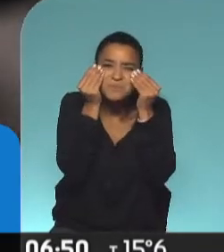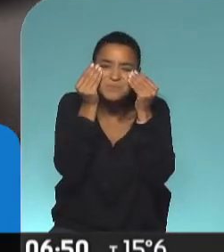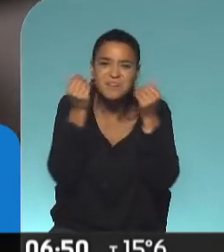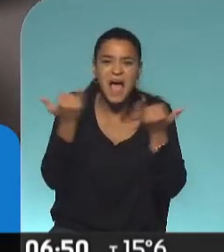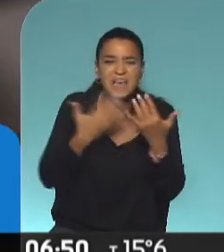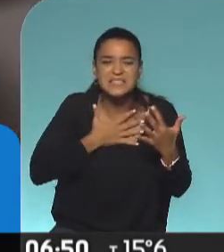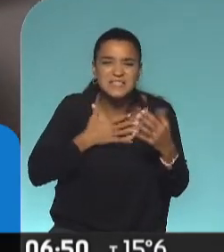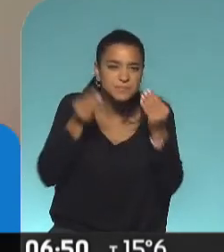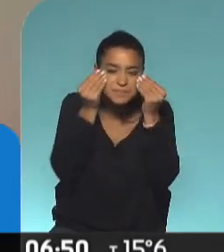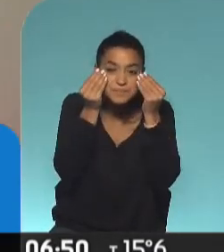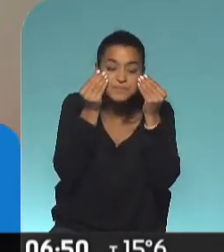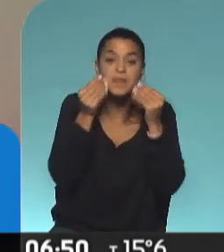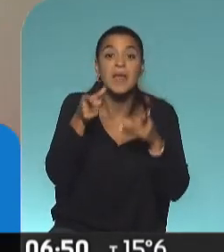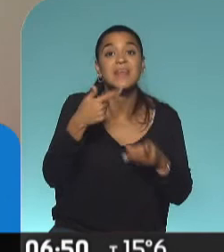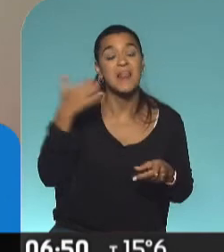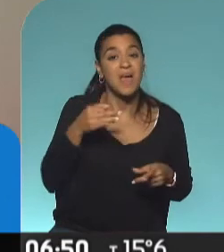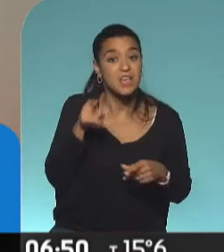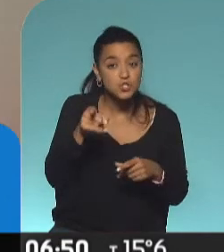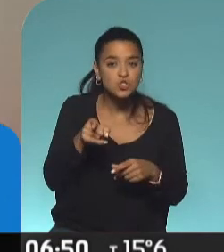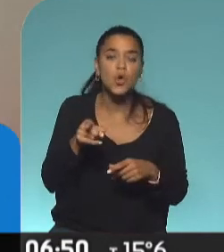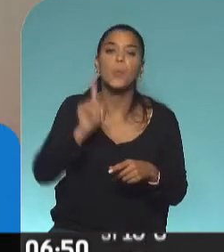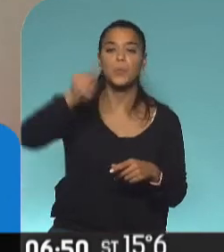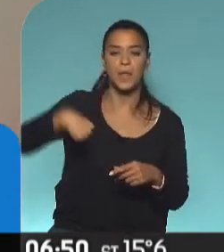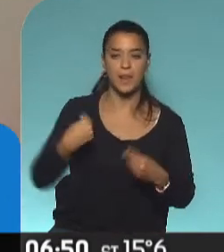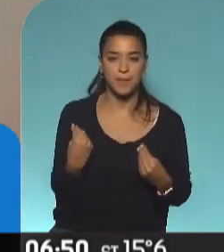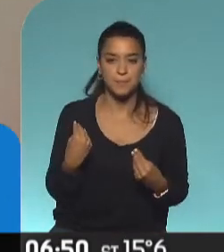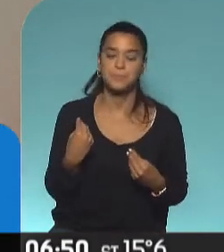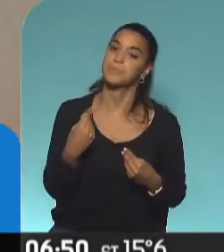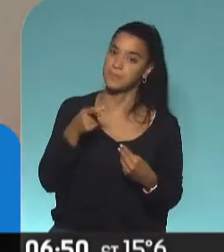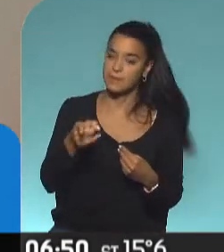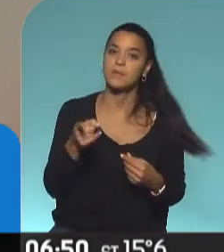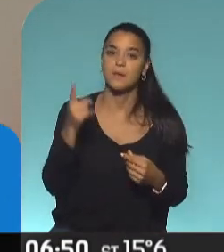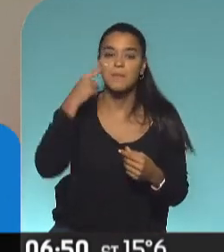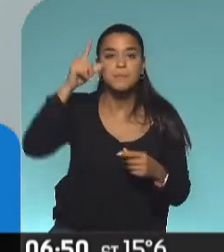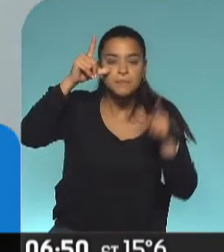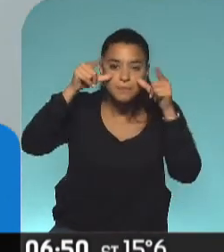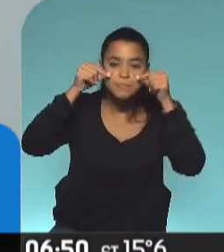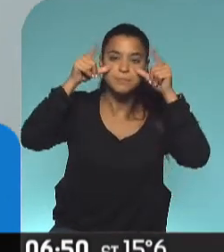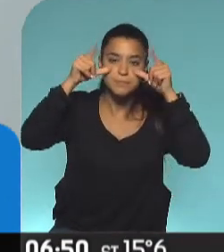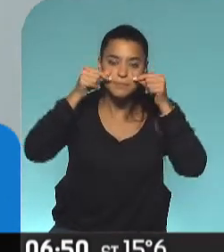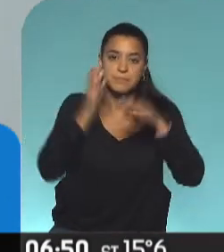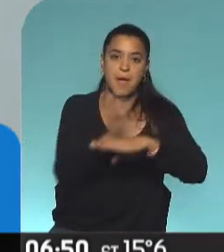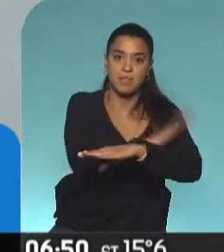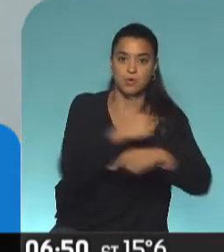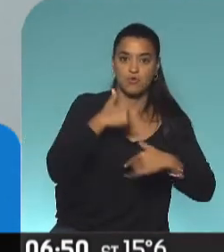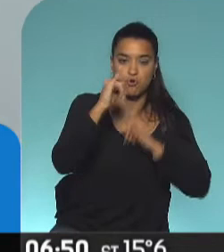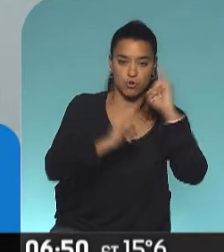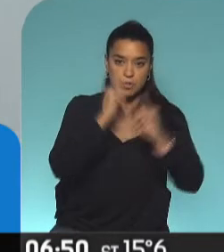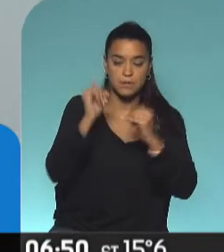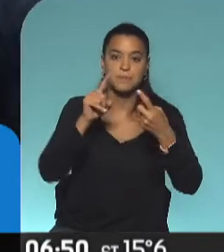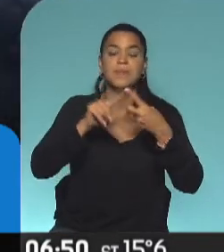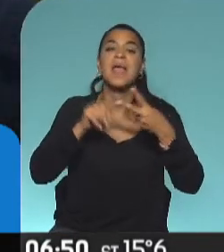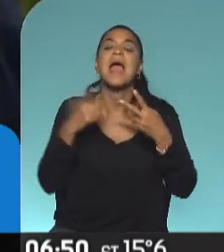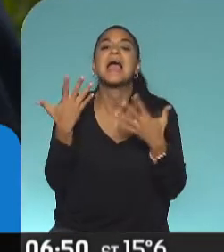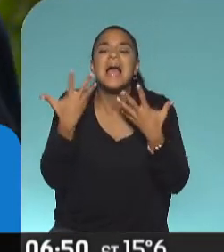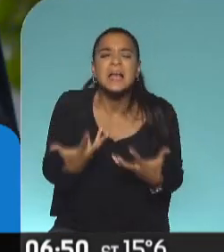ojos. Y la realidad es que eso se debe fundamentalmente a trastornos del film lagrimal como los que les hice referencia. Y el cansancio